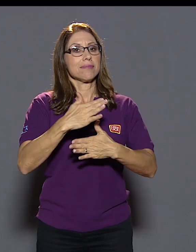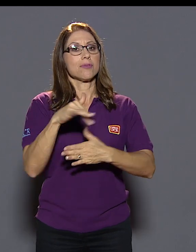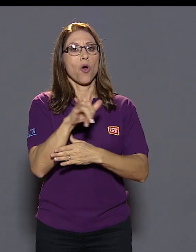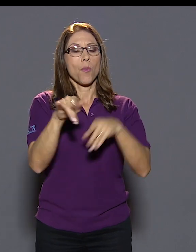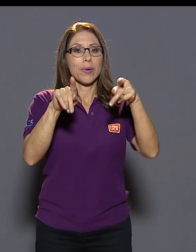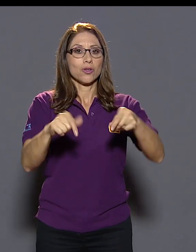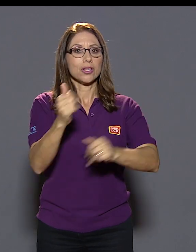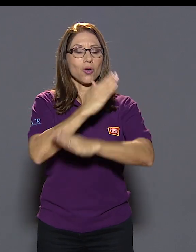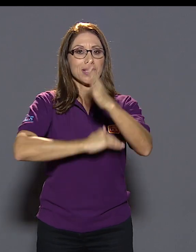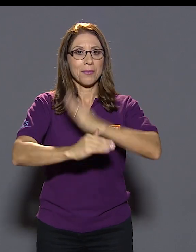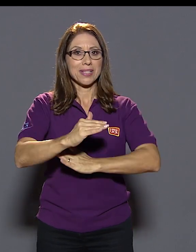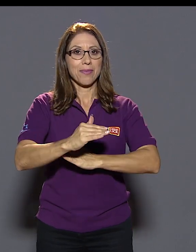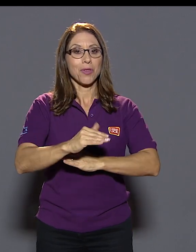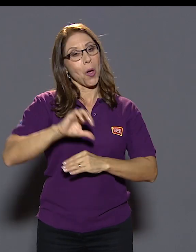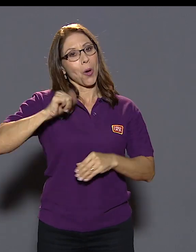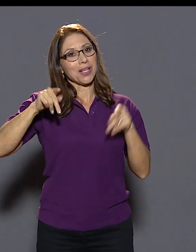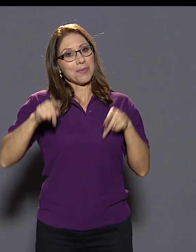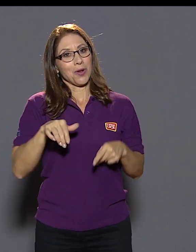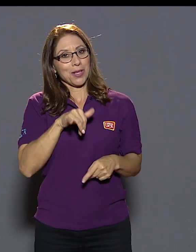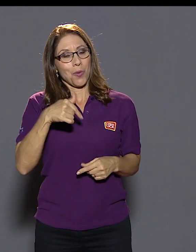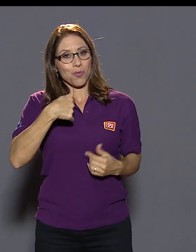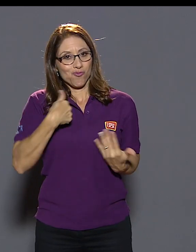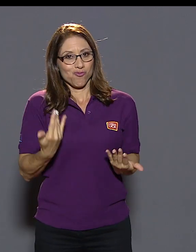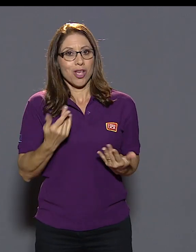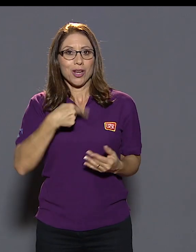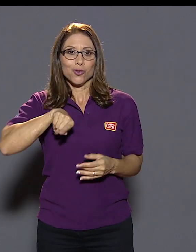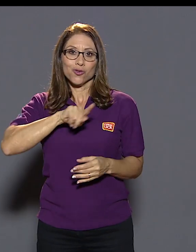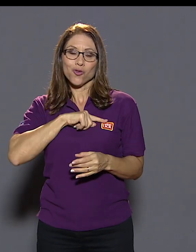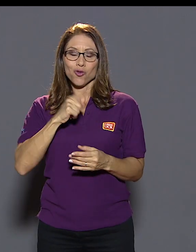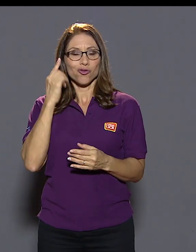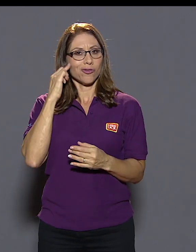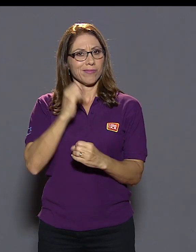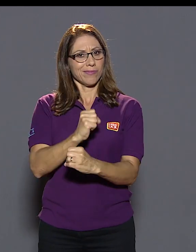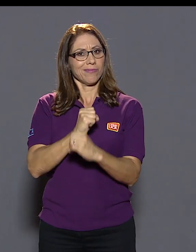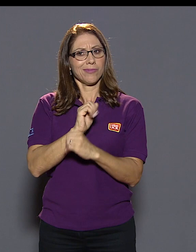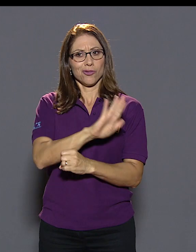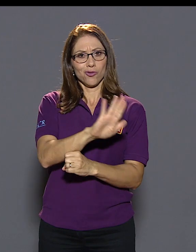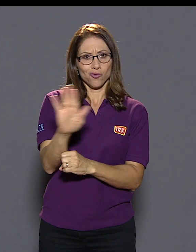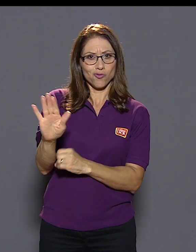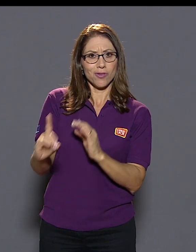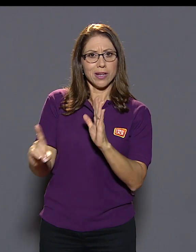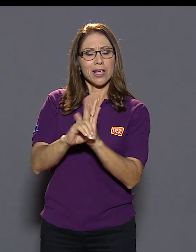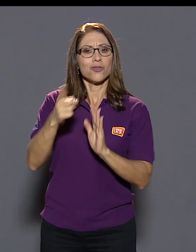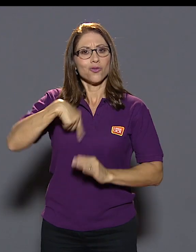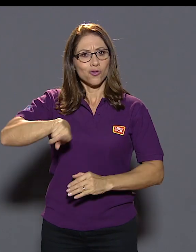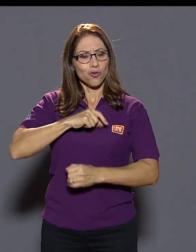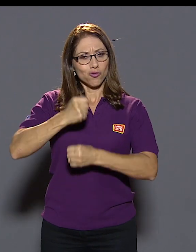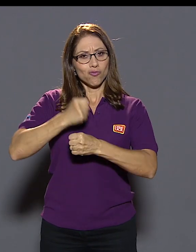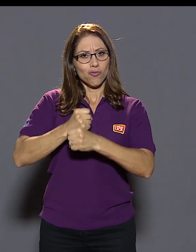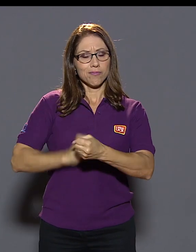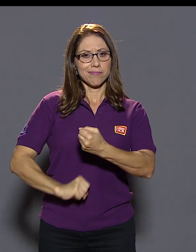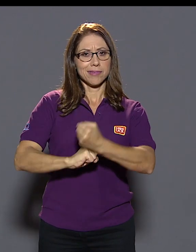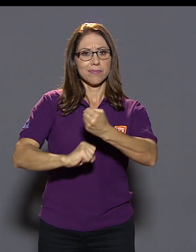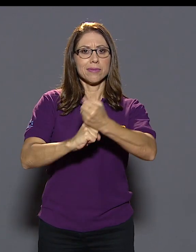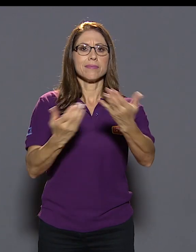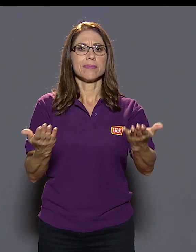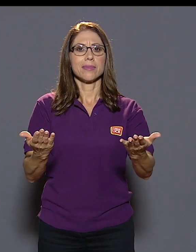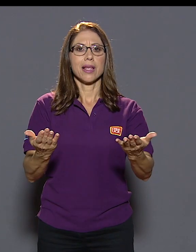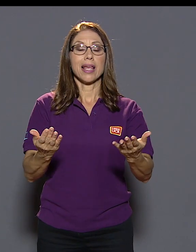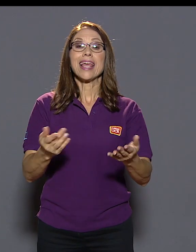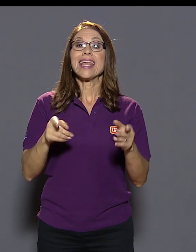somos parte del colectivo por convicción, y pues aportamos desde la técnica. Y en el